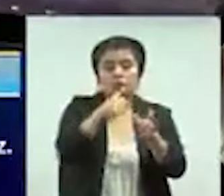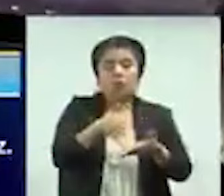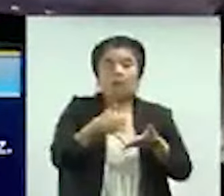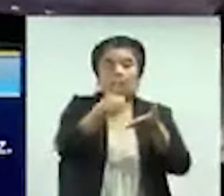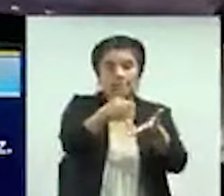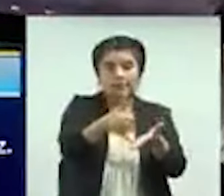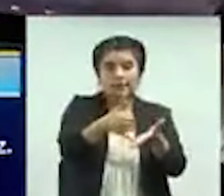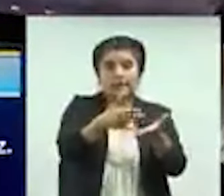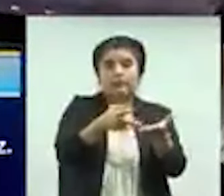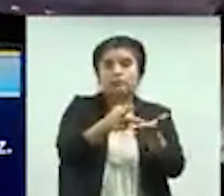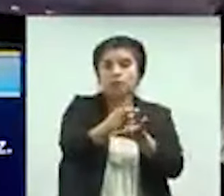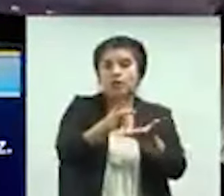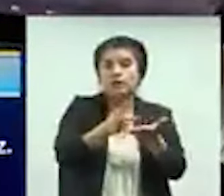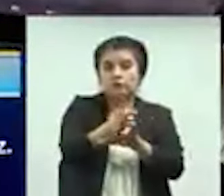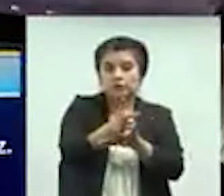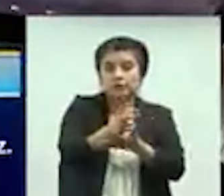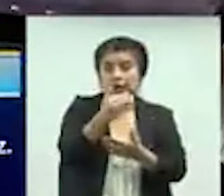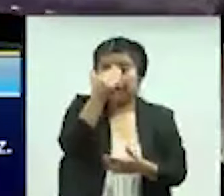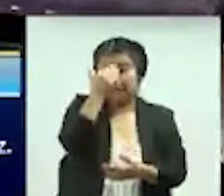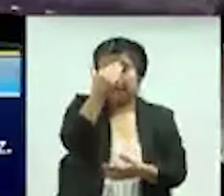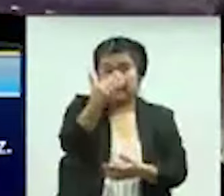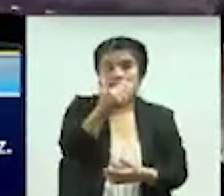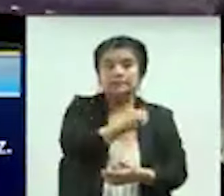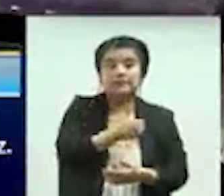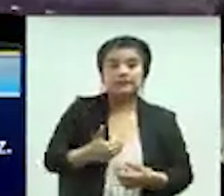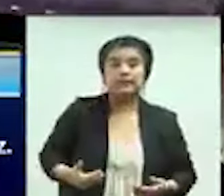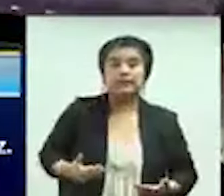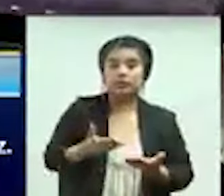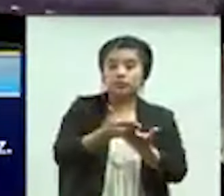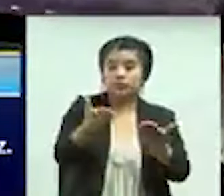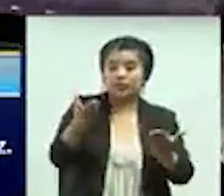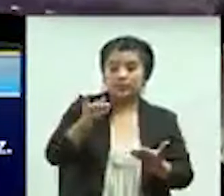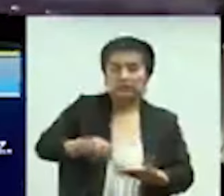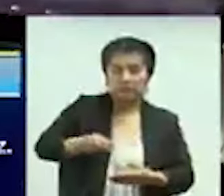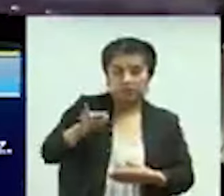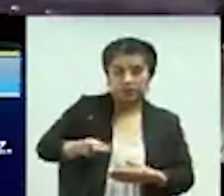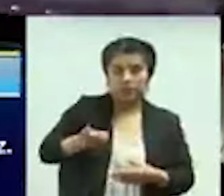tales violaciones. Gracias, señor presidente. Honorable pleno.